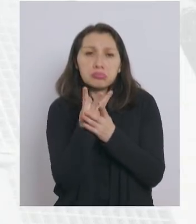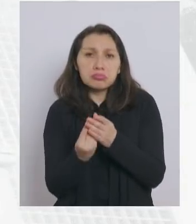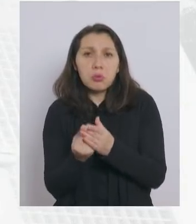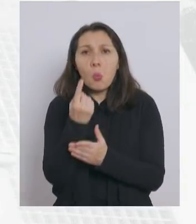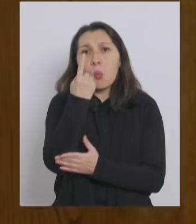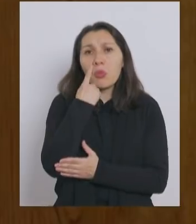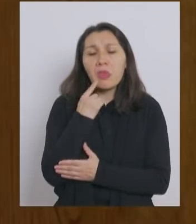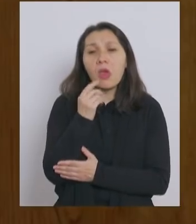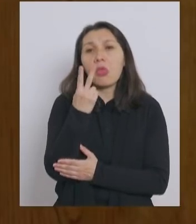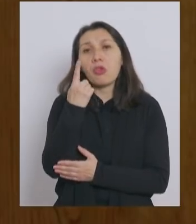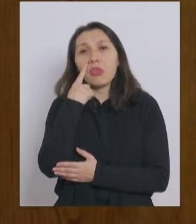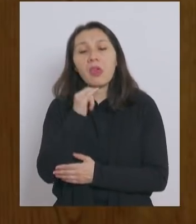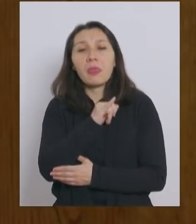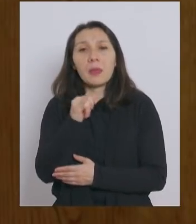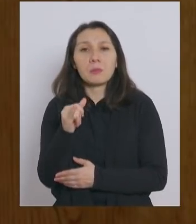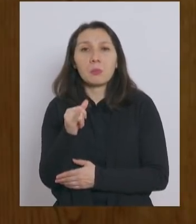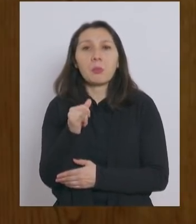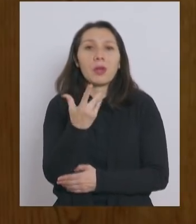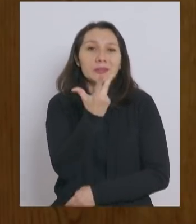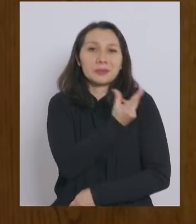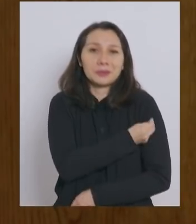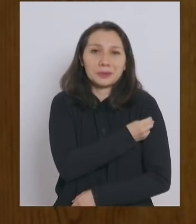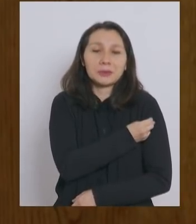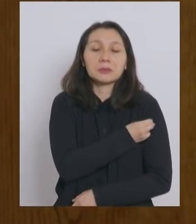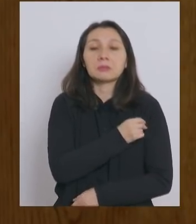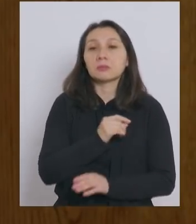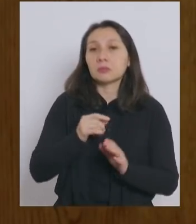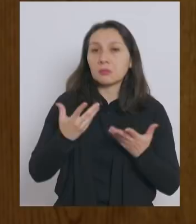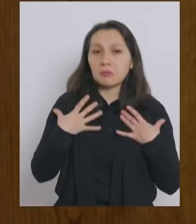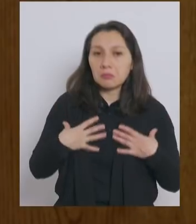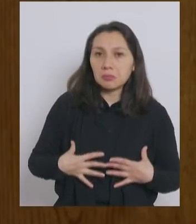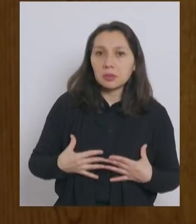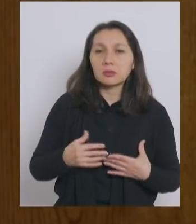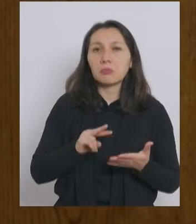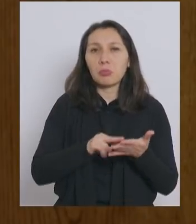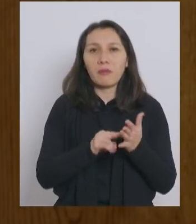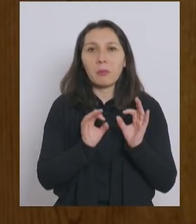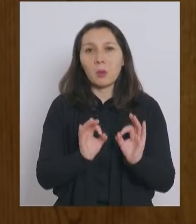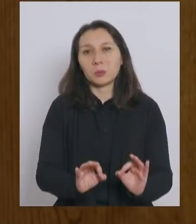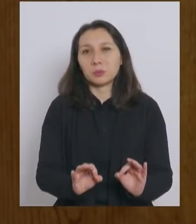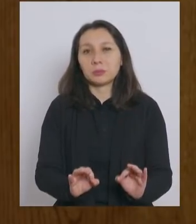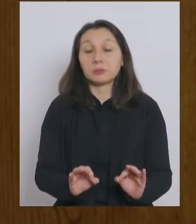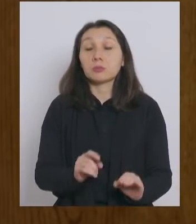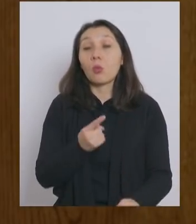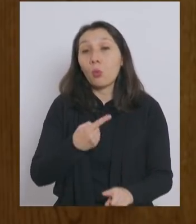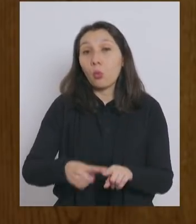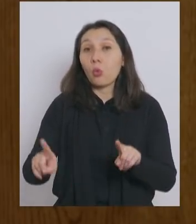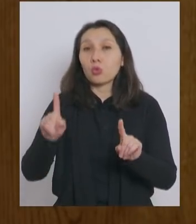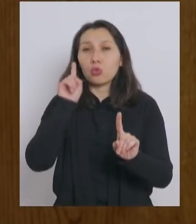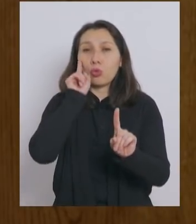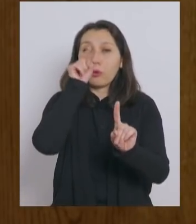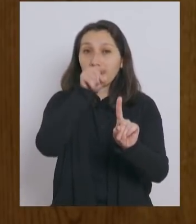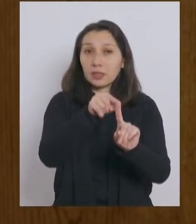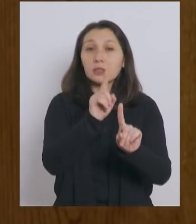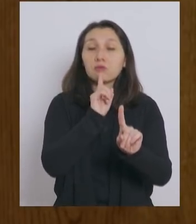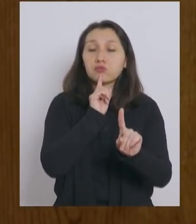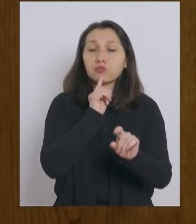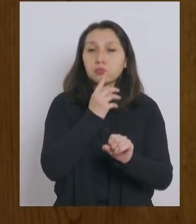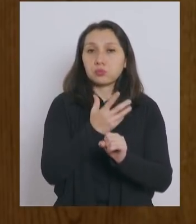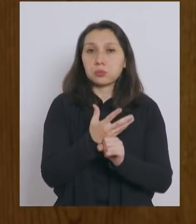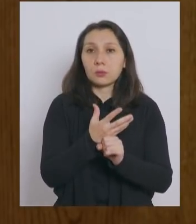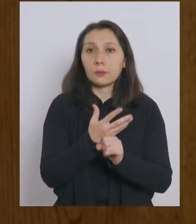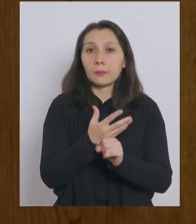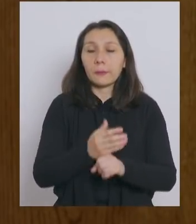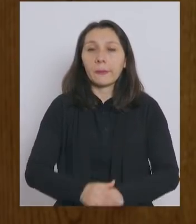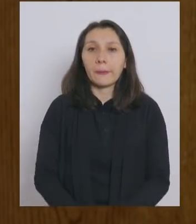días posterior a la inmunización y presentación del evento. Otro de los objetivos que tenían...